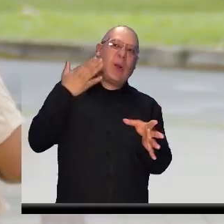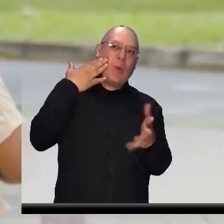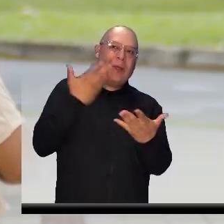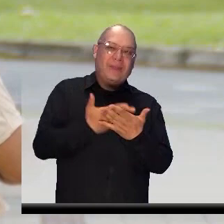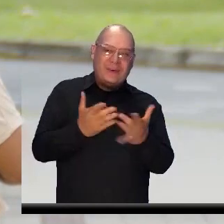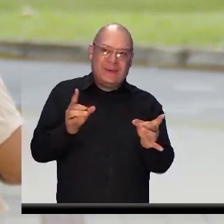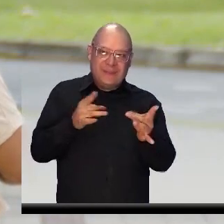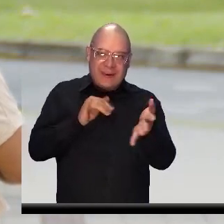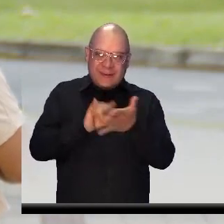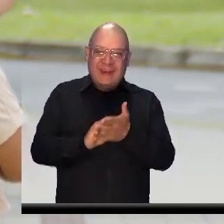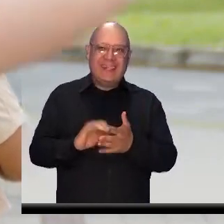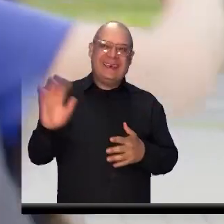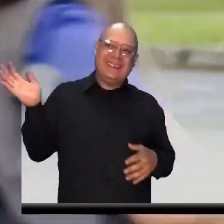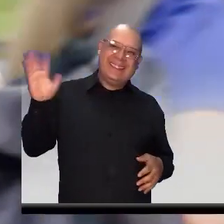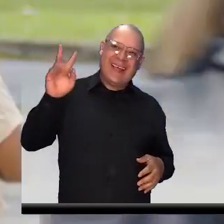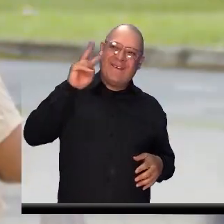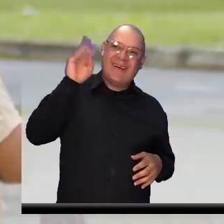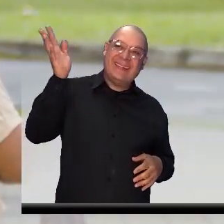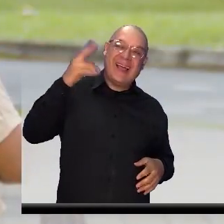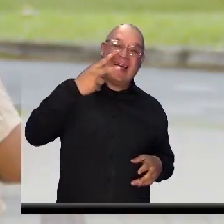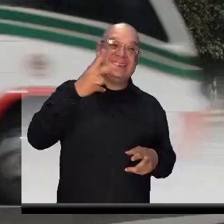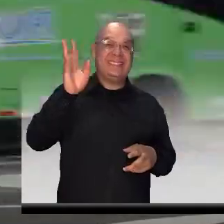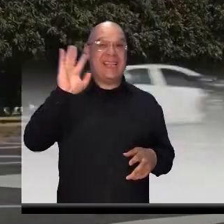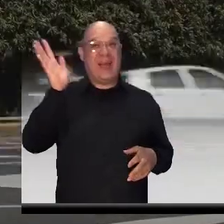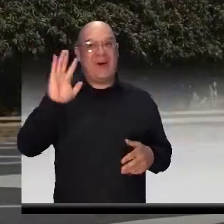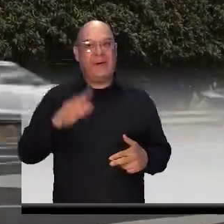Que estés muchas bien, gracias. Chao. Que estés bien, hasta luego, chao.